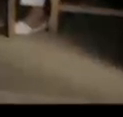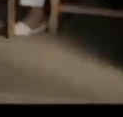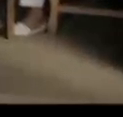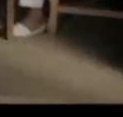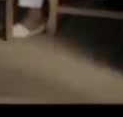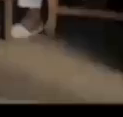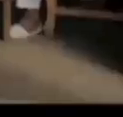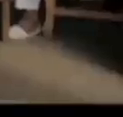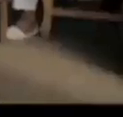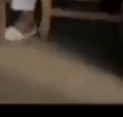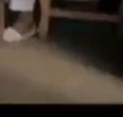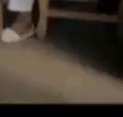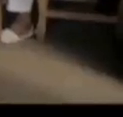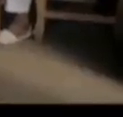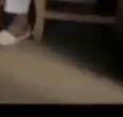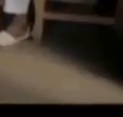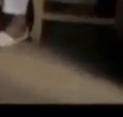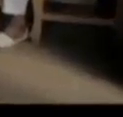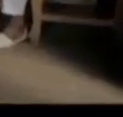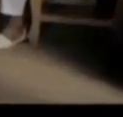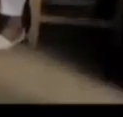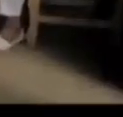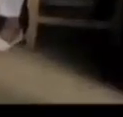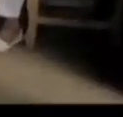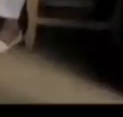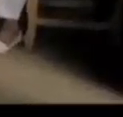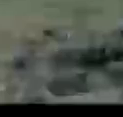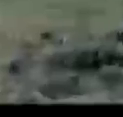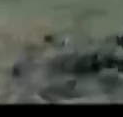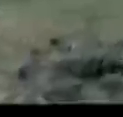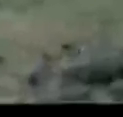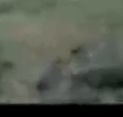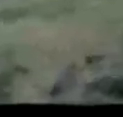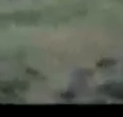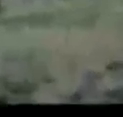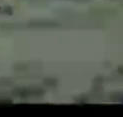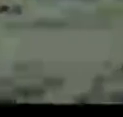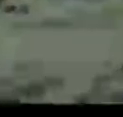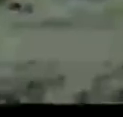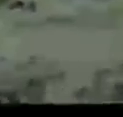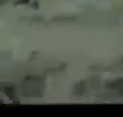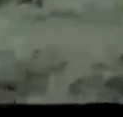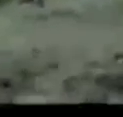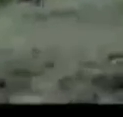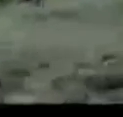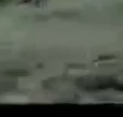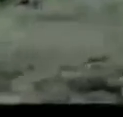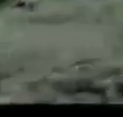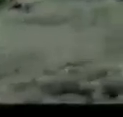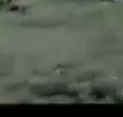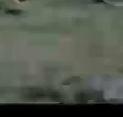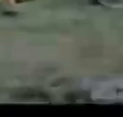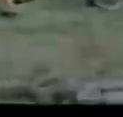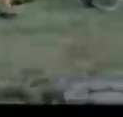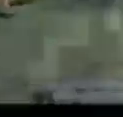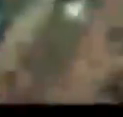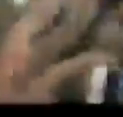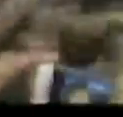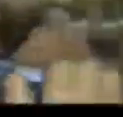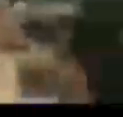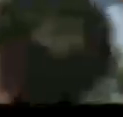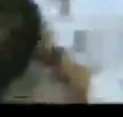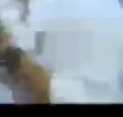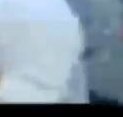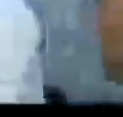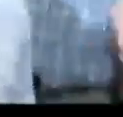poder es de ustedes. Soy lo digno que se ha hecho merecedor a días mejores. Rafael, por siempre mi presidente. Todo Manabí está invitado